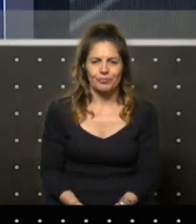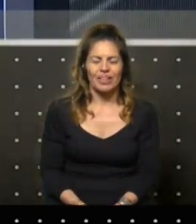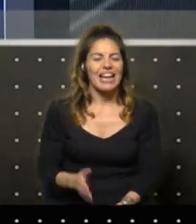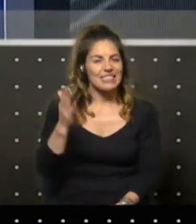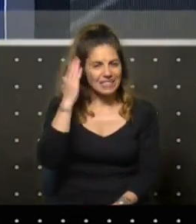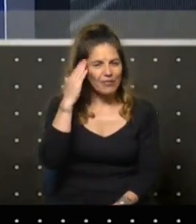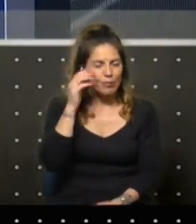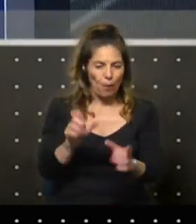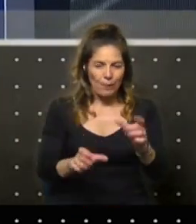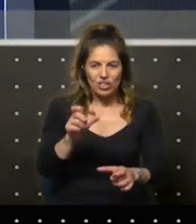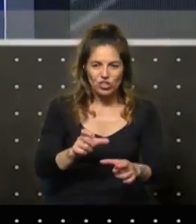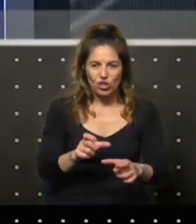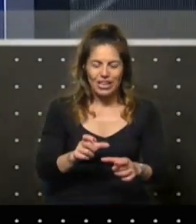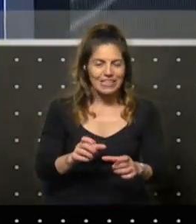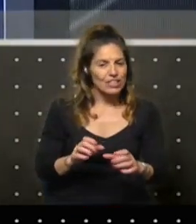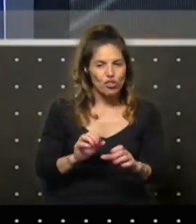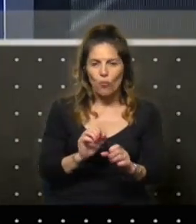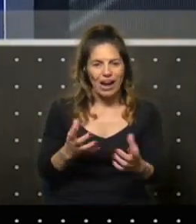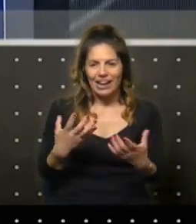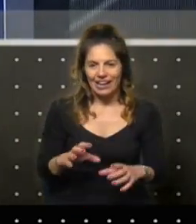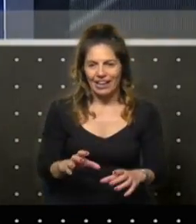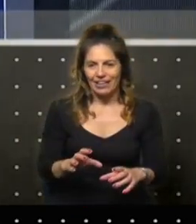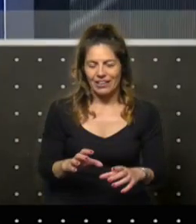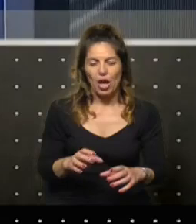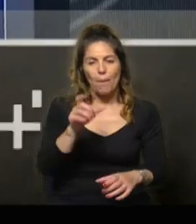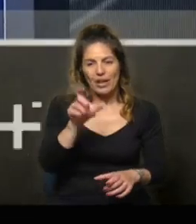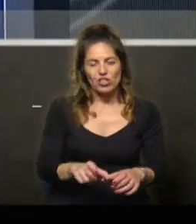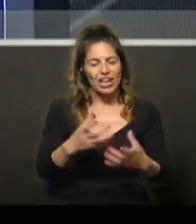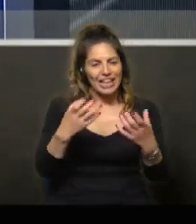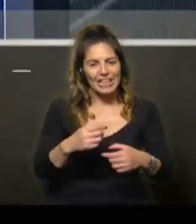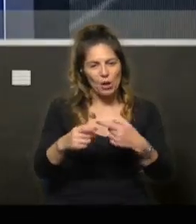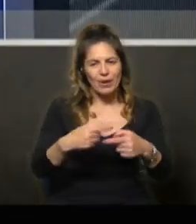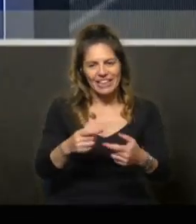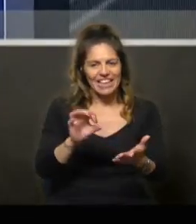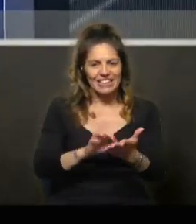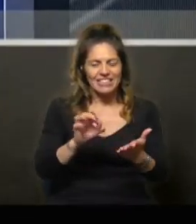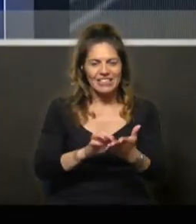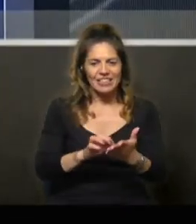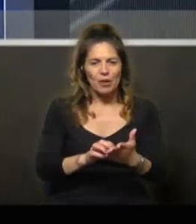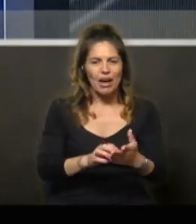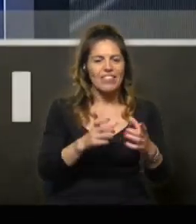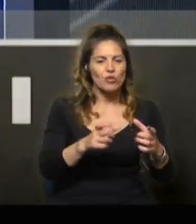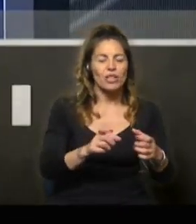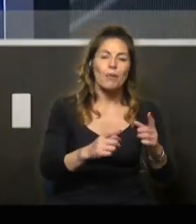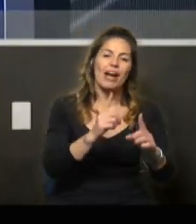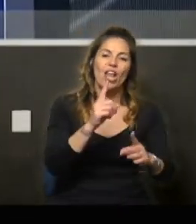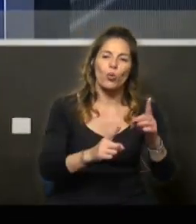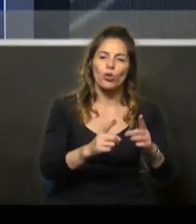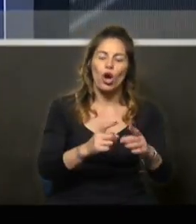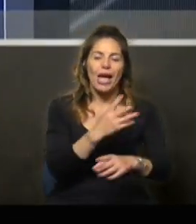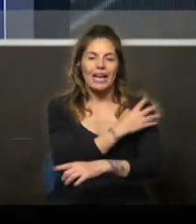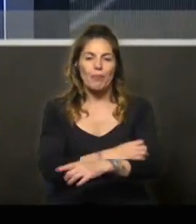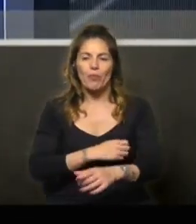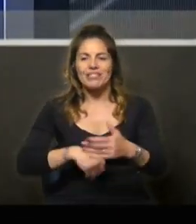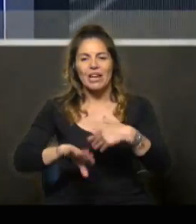sabemos que hay gente que se va a resistir sabemos que hay gente que quiere mantener este sistema de privilegios para algunos y que empobrece a la